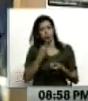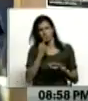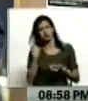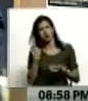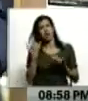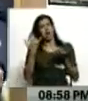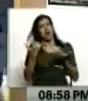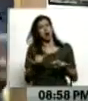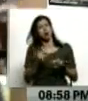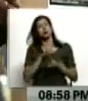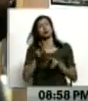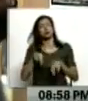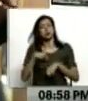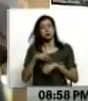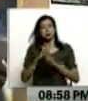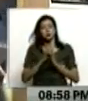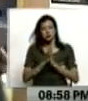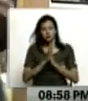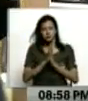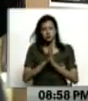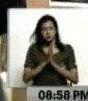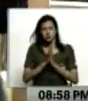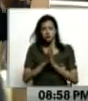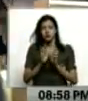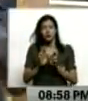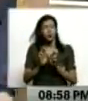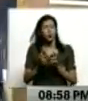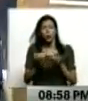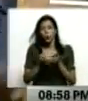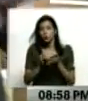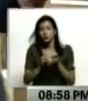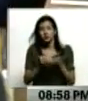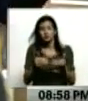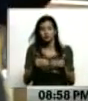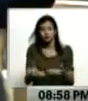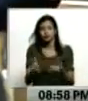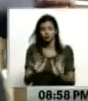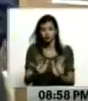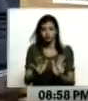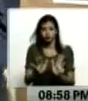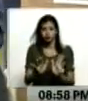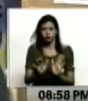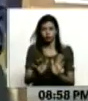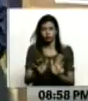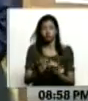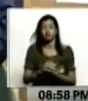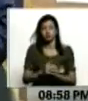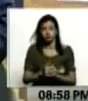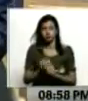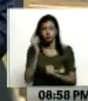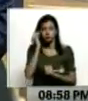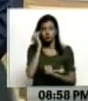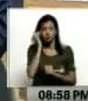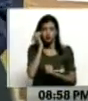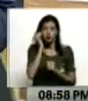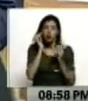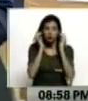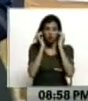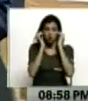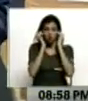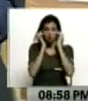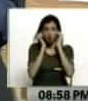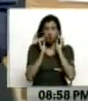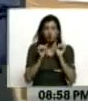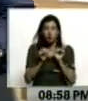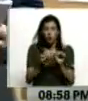asamblea y hoy todos estamos pegados de los santos para que nombren Ismael García en esa comisión para para darle prestancia para darle